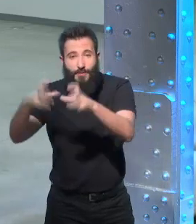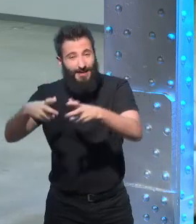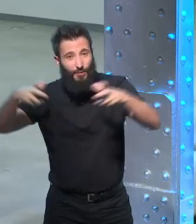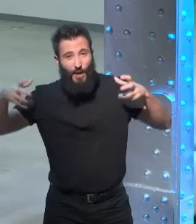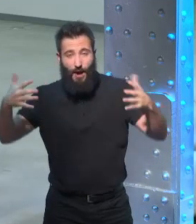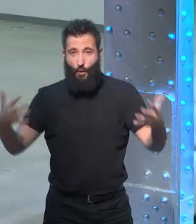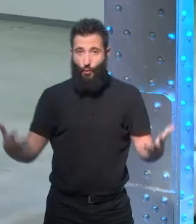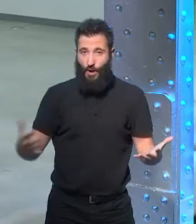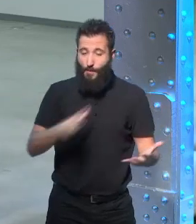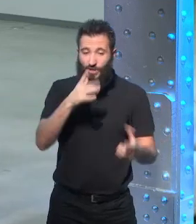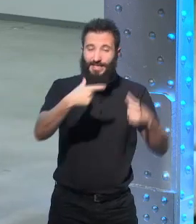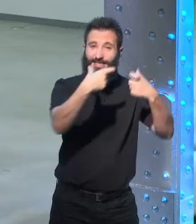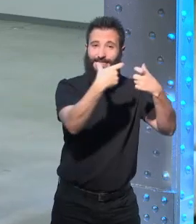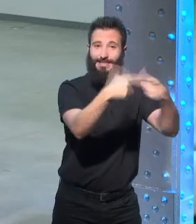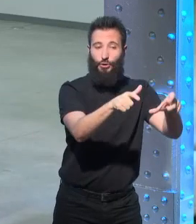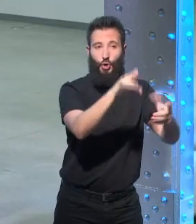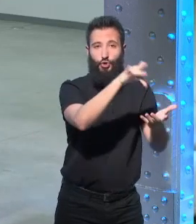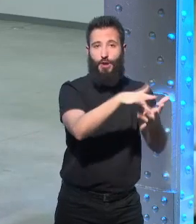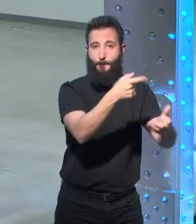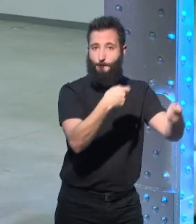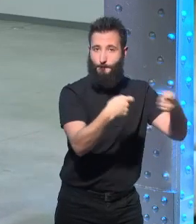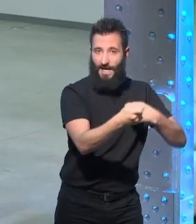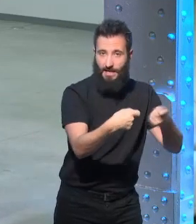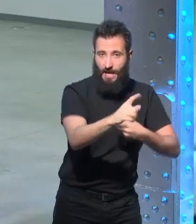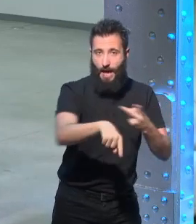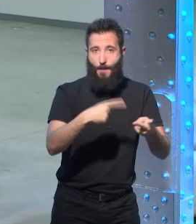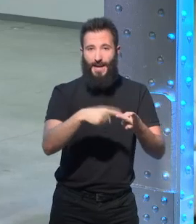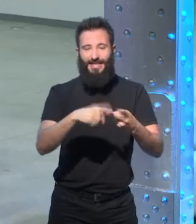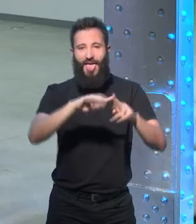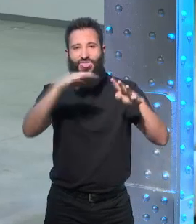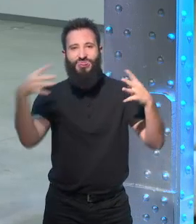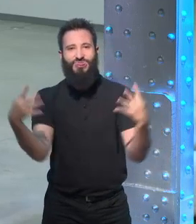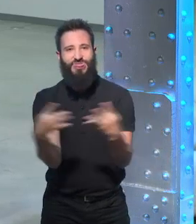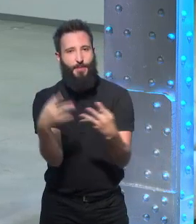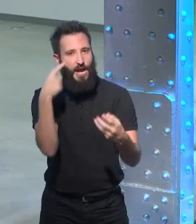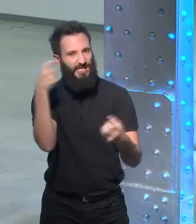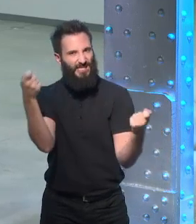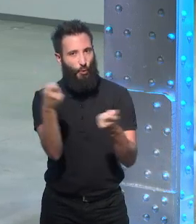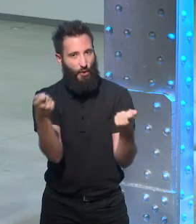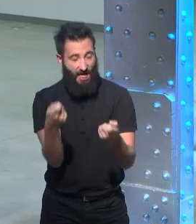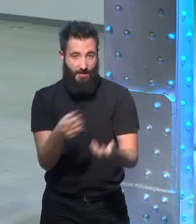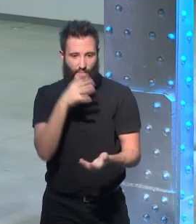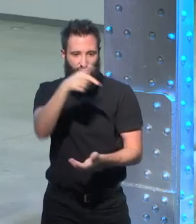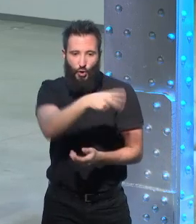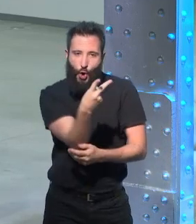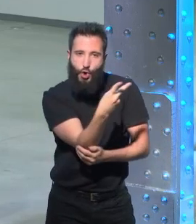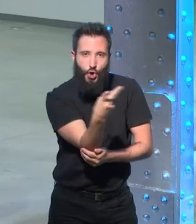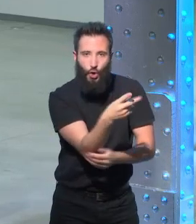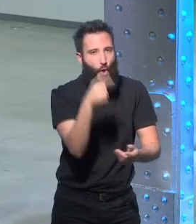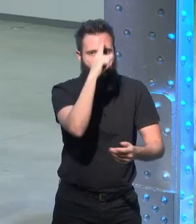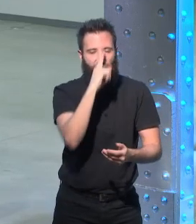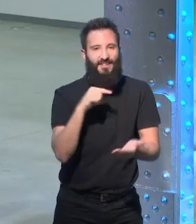aparecido en el sector de ventas y de ciberseguridad. Estos dos sectores empiezan a reclamar muchos